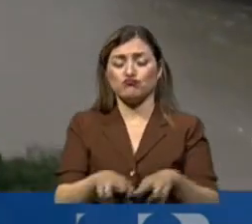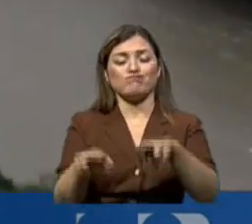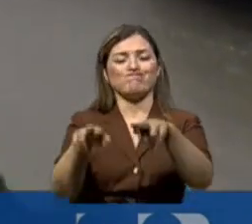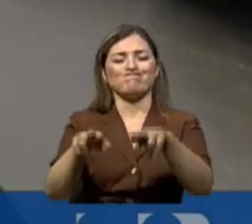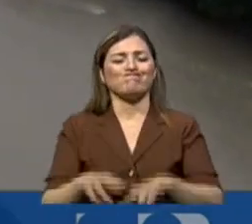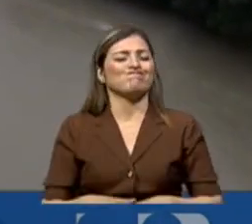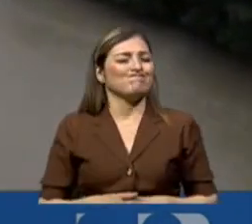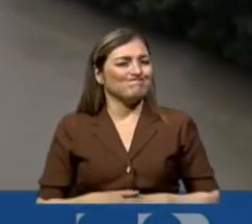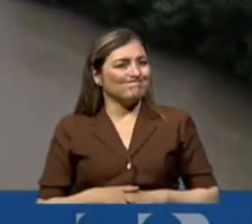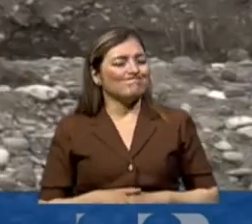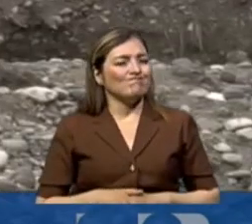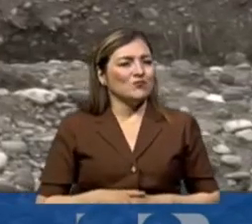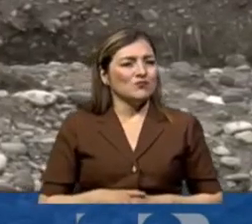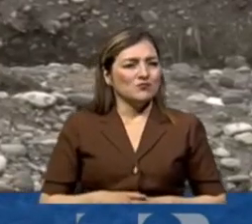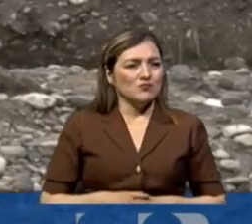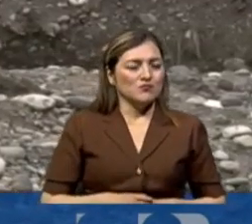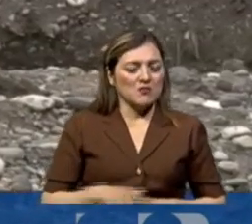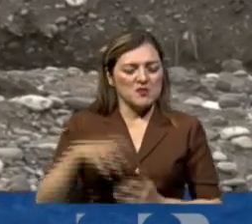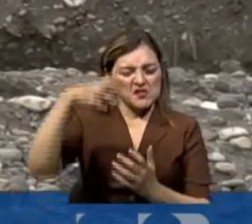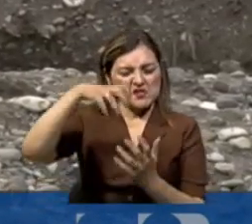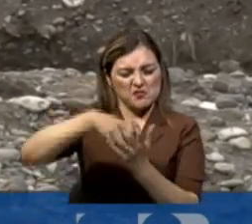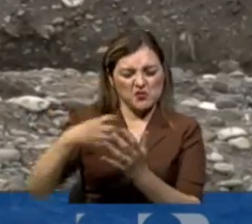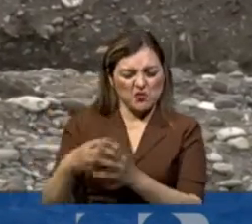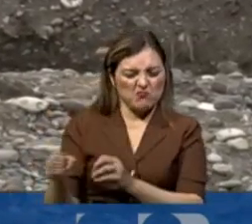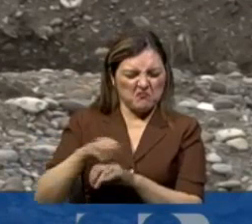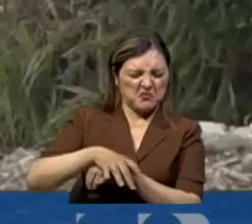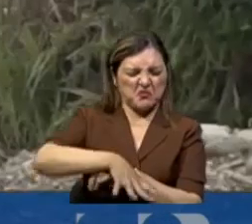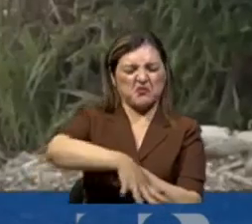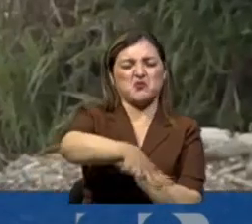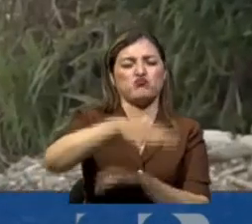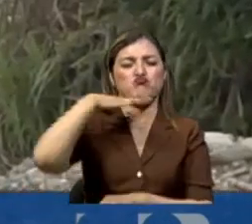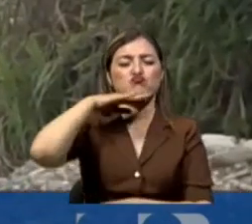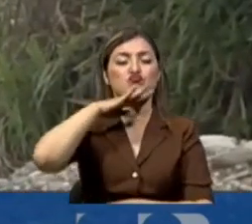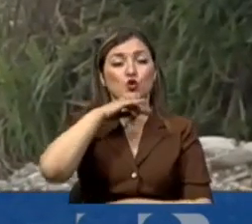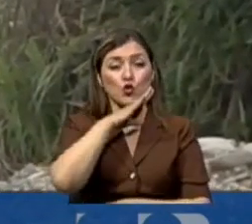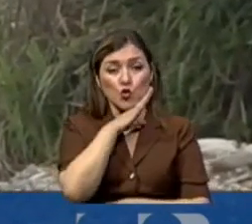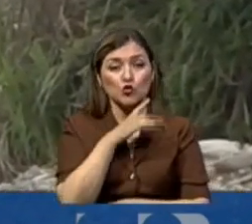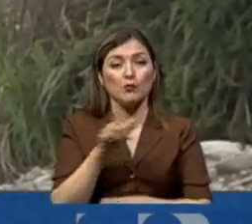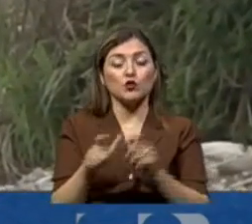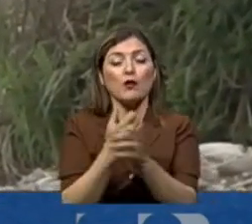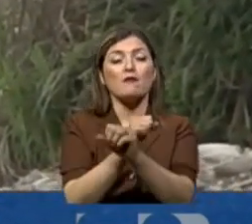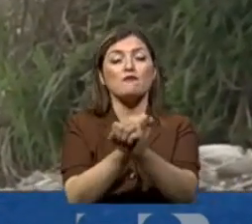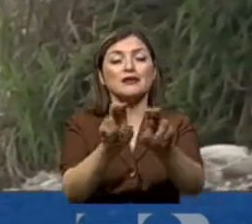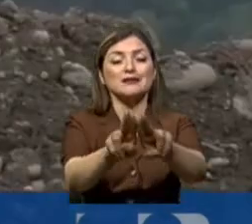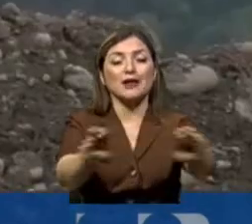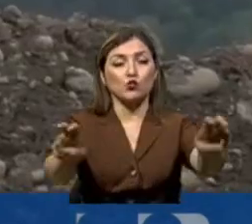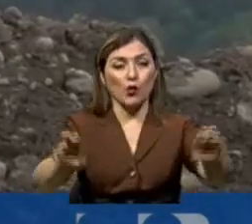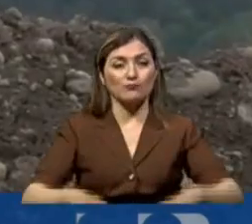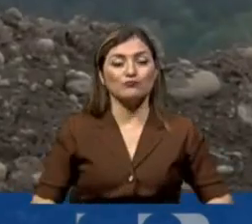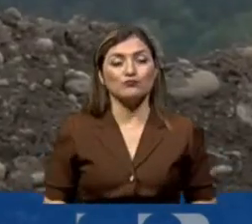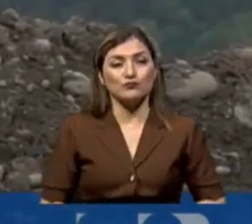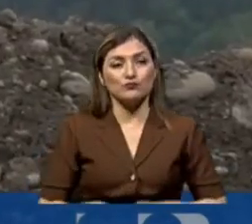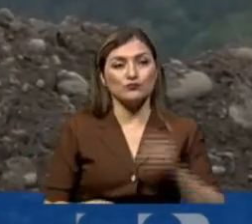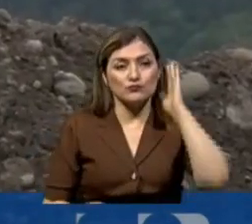los corredores de intervención de minería ilegal y sus tentáculos, dicen los defensores de la naturaleza, pero que tampoco